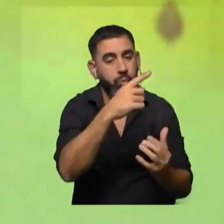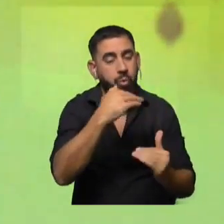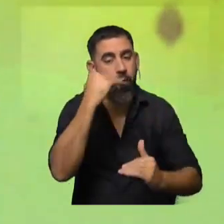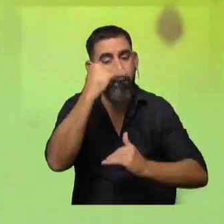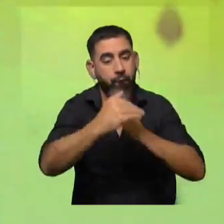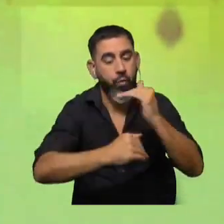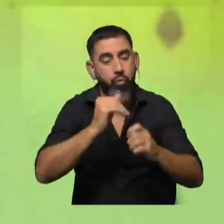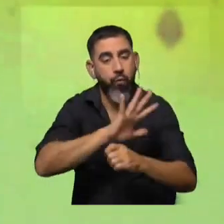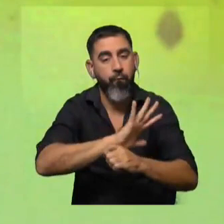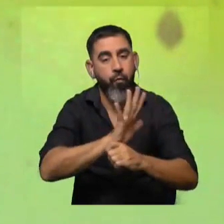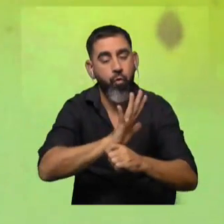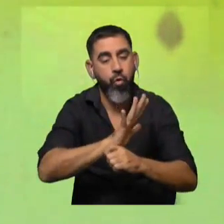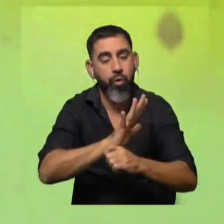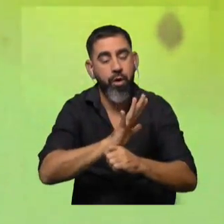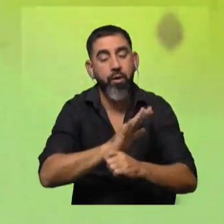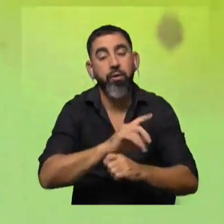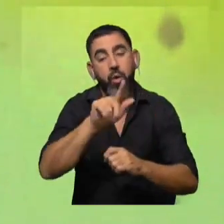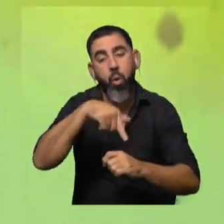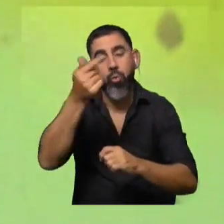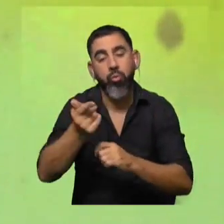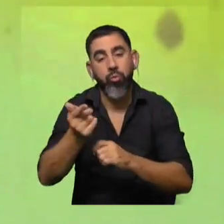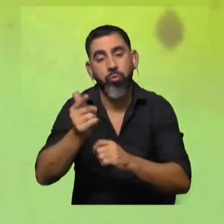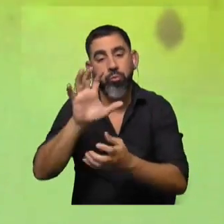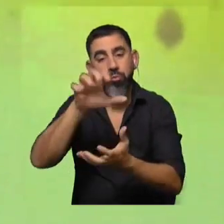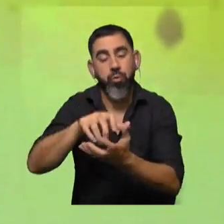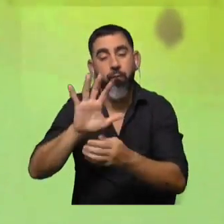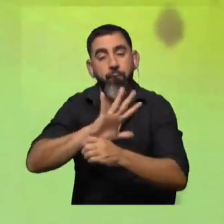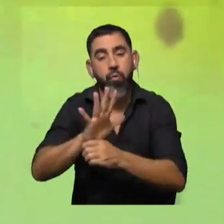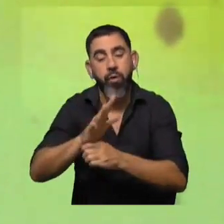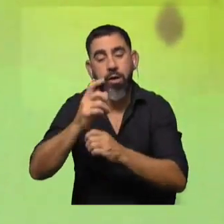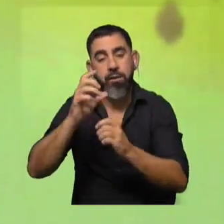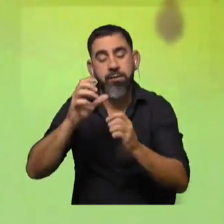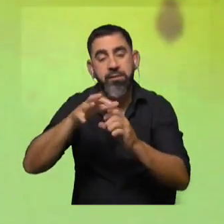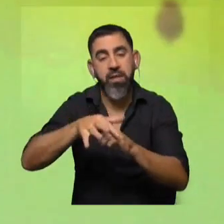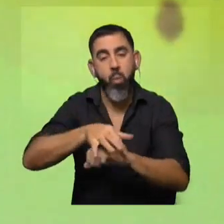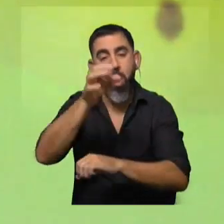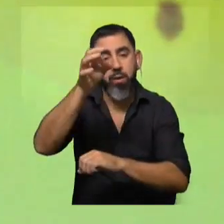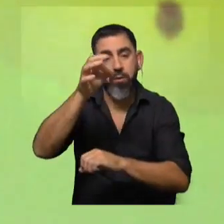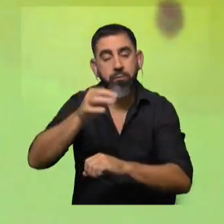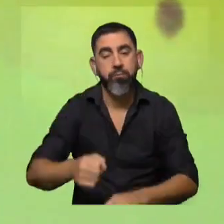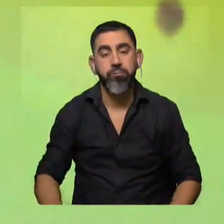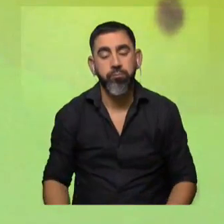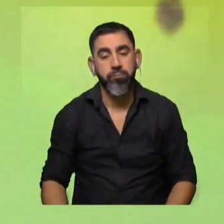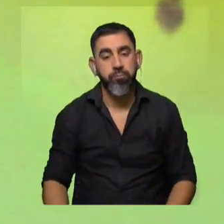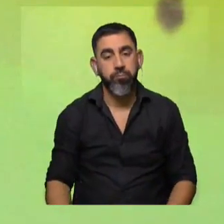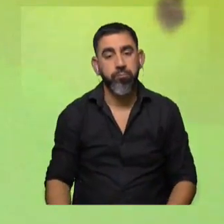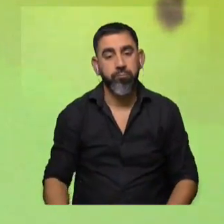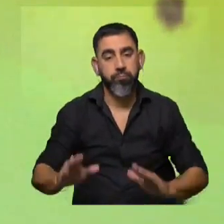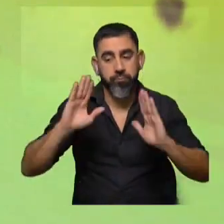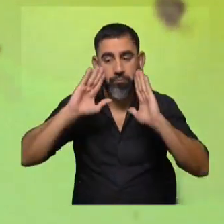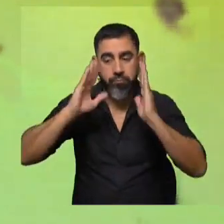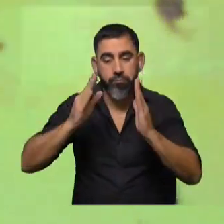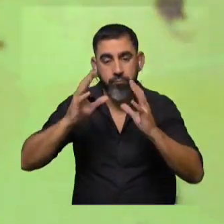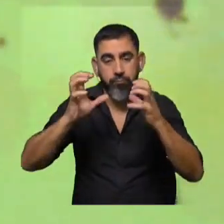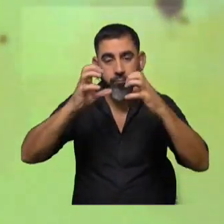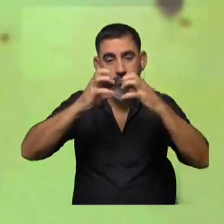y Biología Organísmica y el Departamento de Biología Celular. Su trabajo actualmente se enfoca en el estudio del